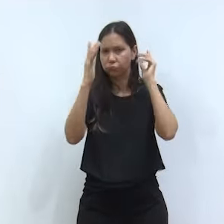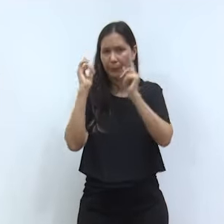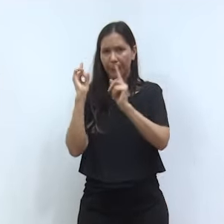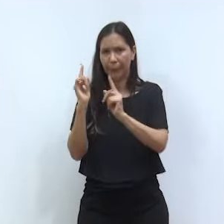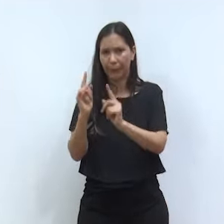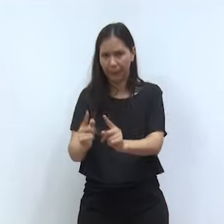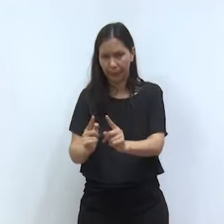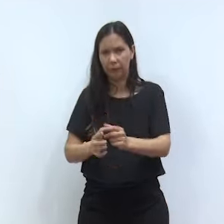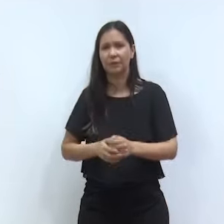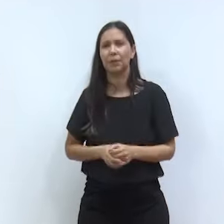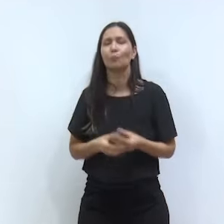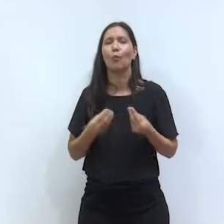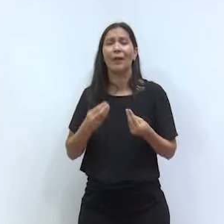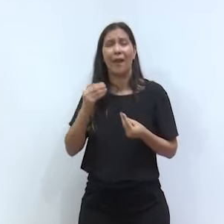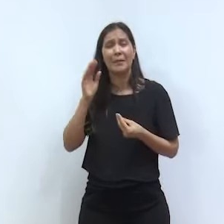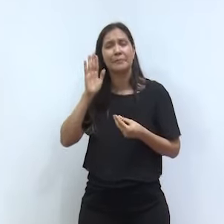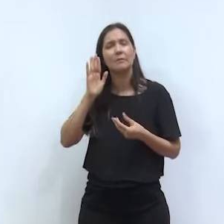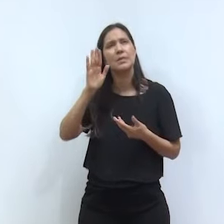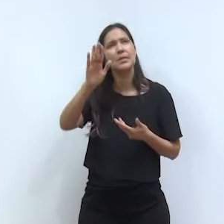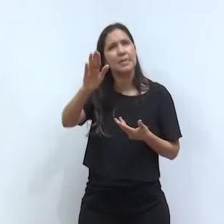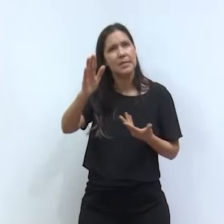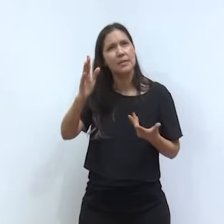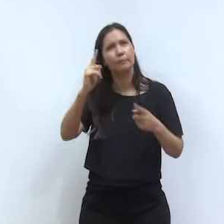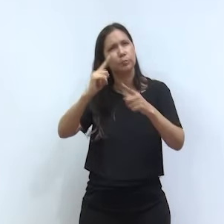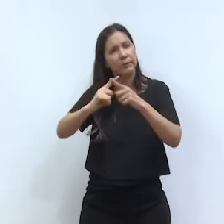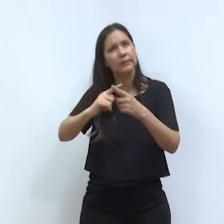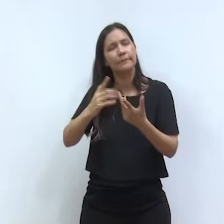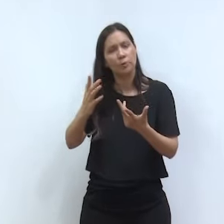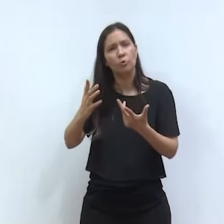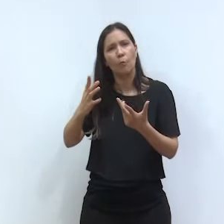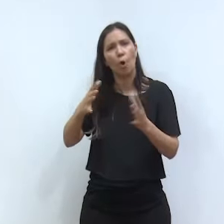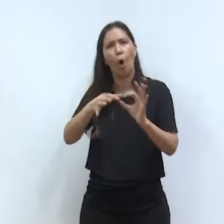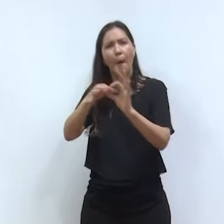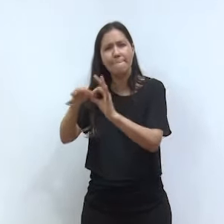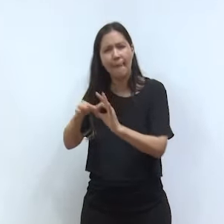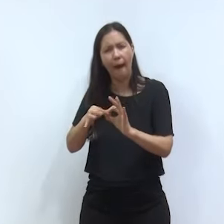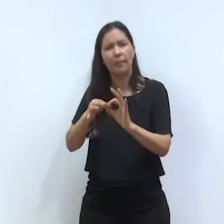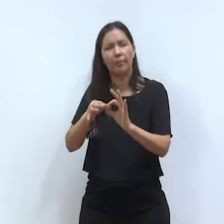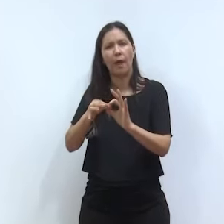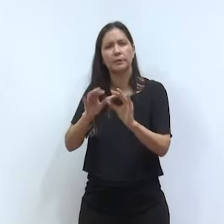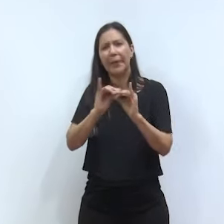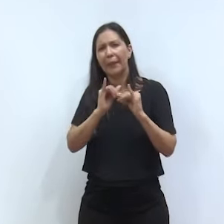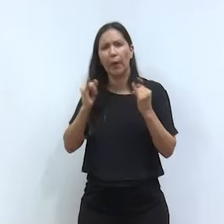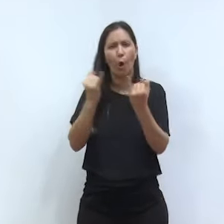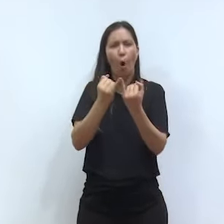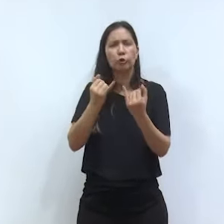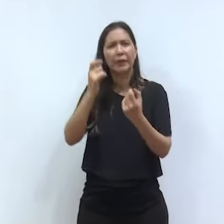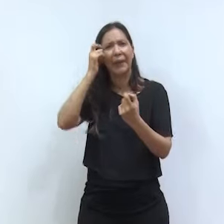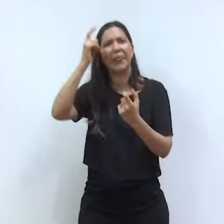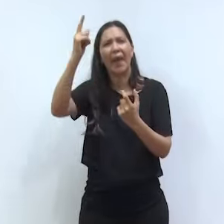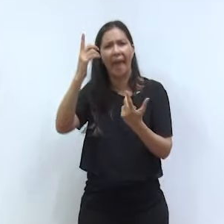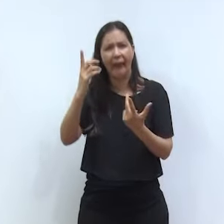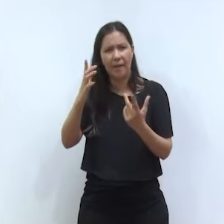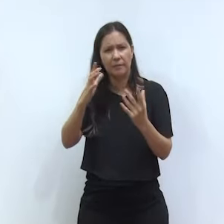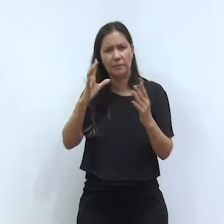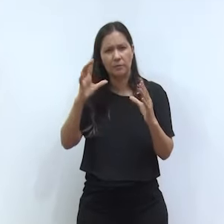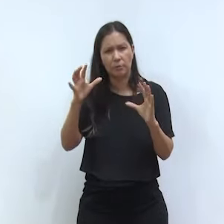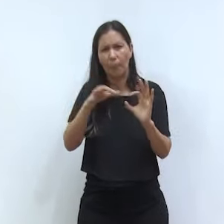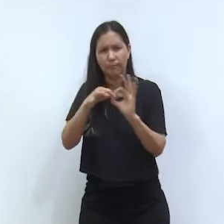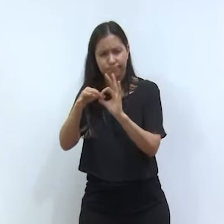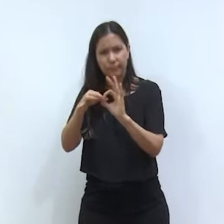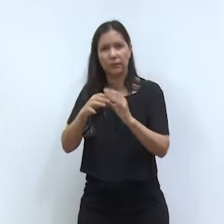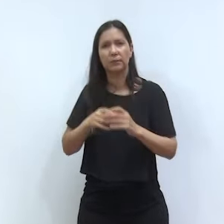hay un compartir el diagnóstico y un compartir las ideas Cuánto es la profundidad de este